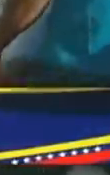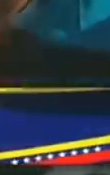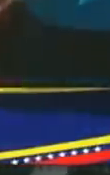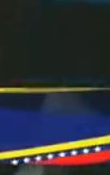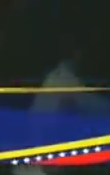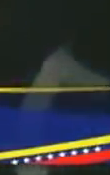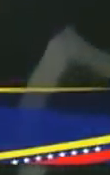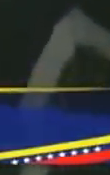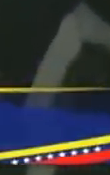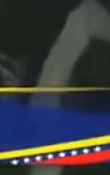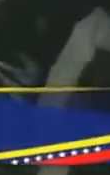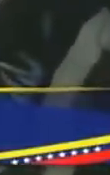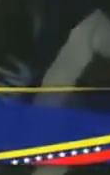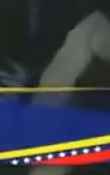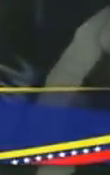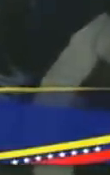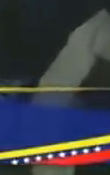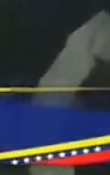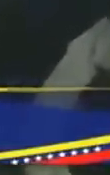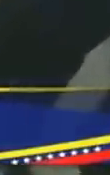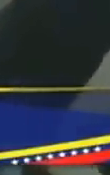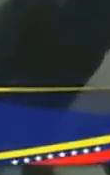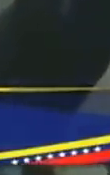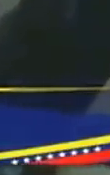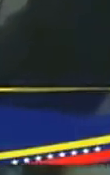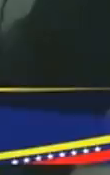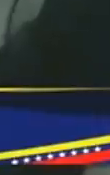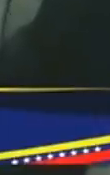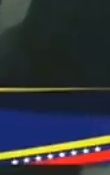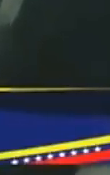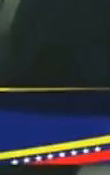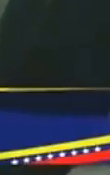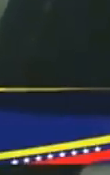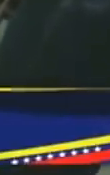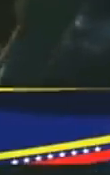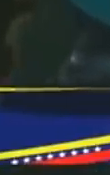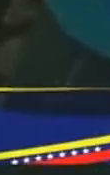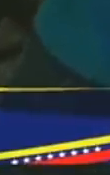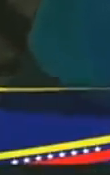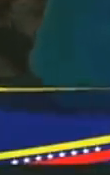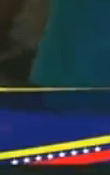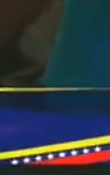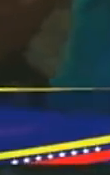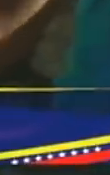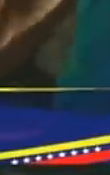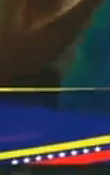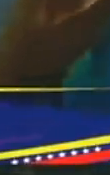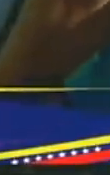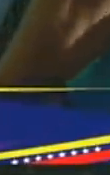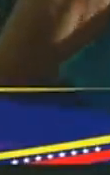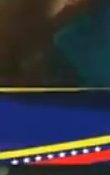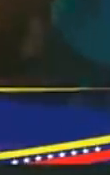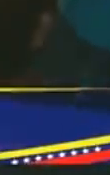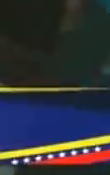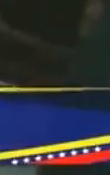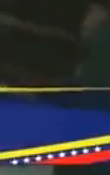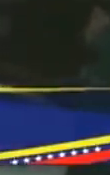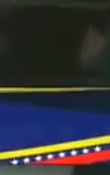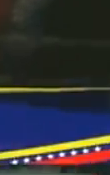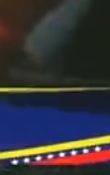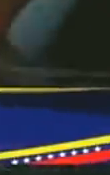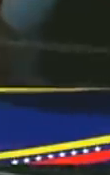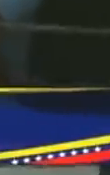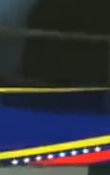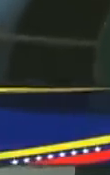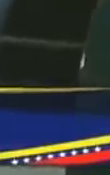vale! Esta es la raza Boer, presidente. Una cabrita que viene de Sudáfrica, cuéntame. Es una raza